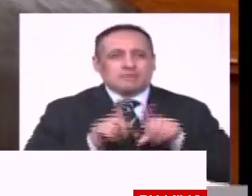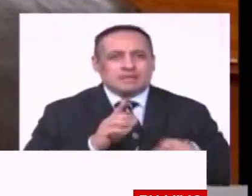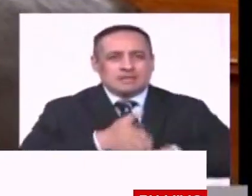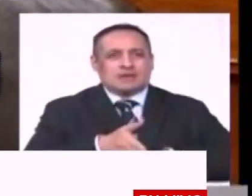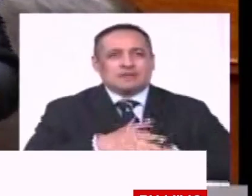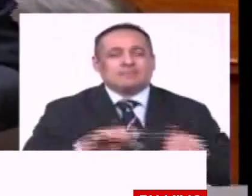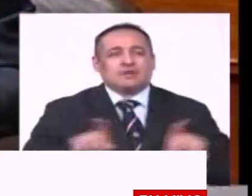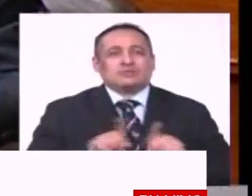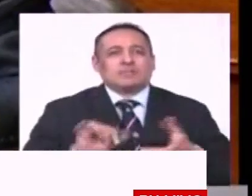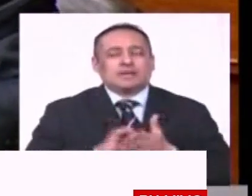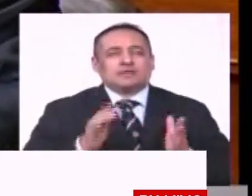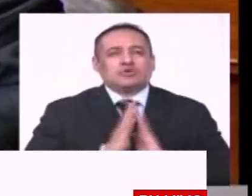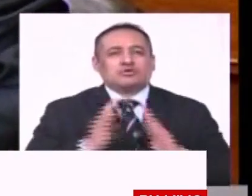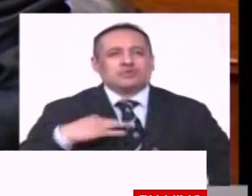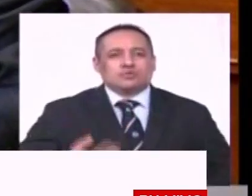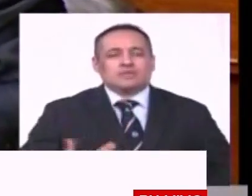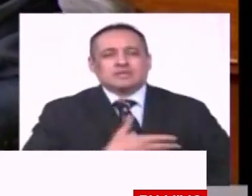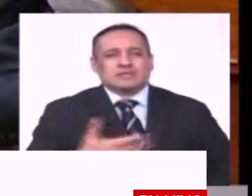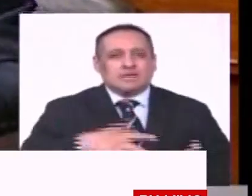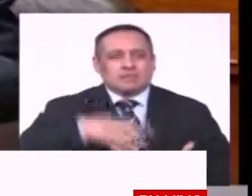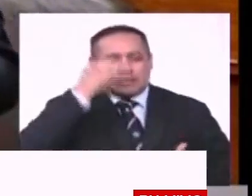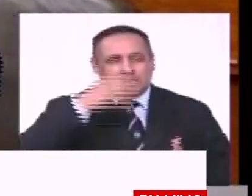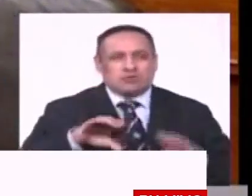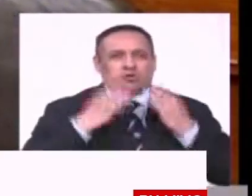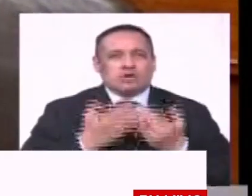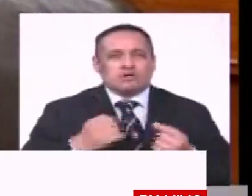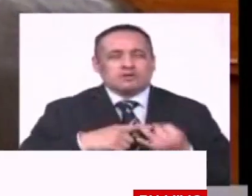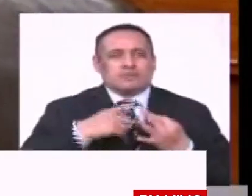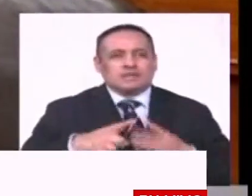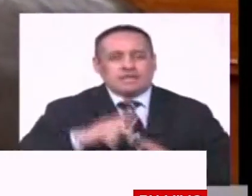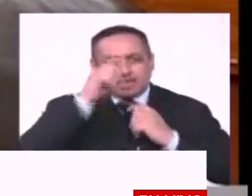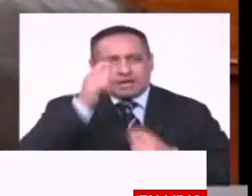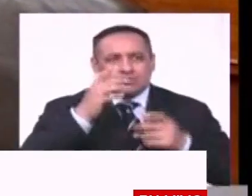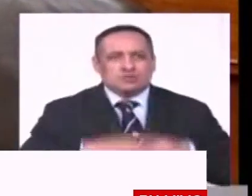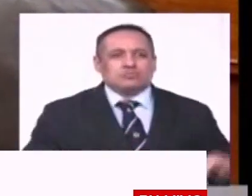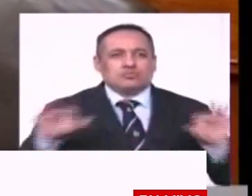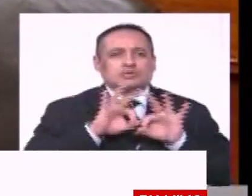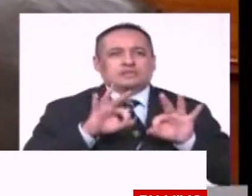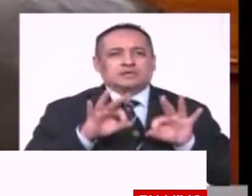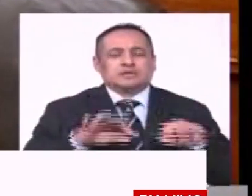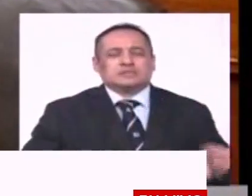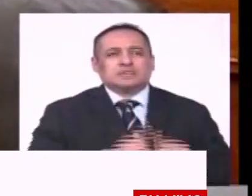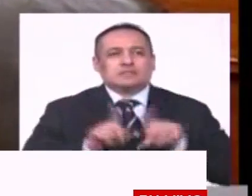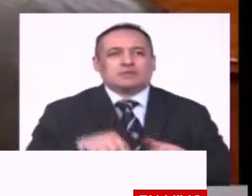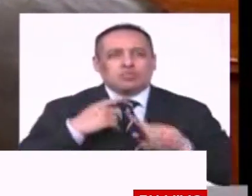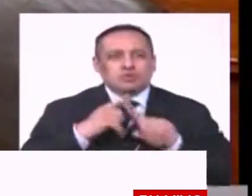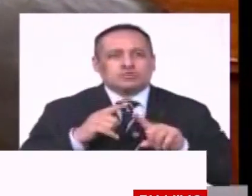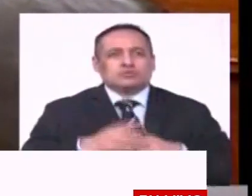postulación. Señor presidente, aprendí aquí en el Congreso los gestos en la política es sumamente importante. Y por